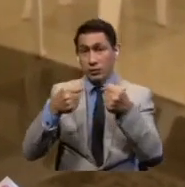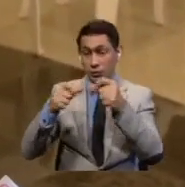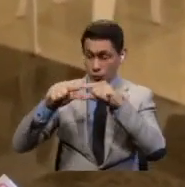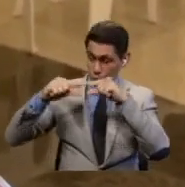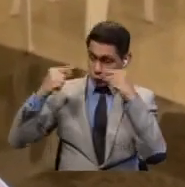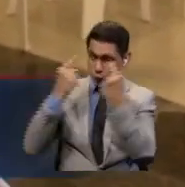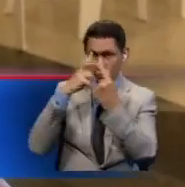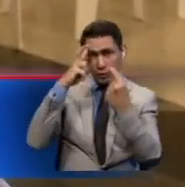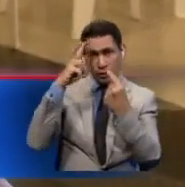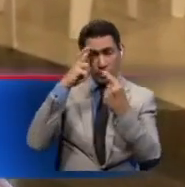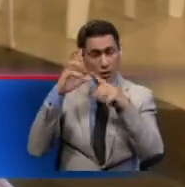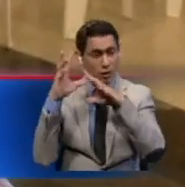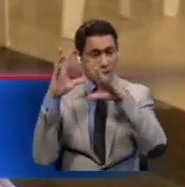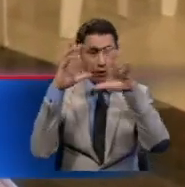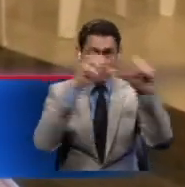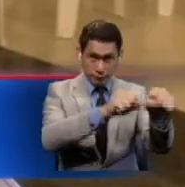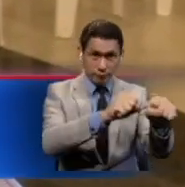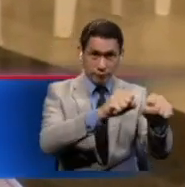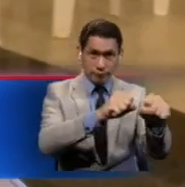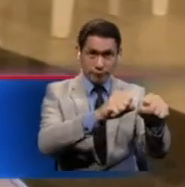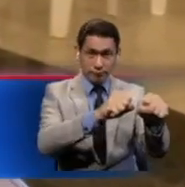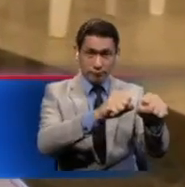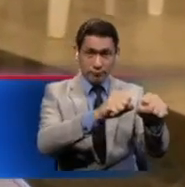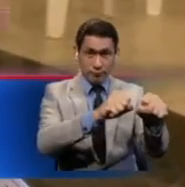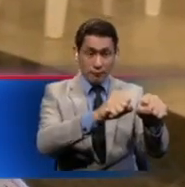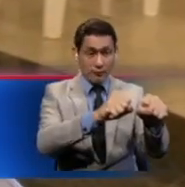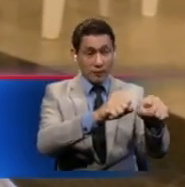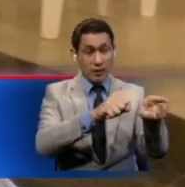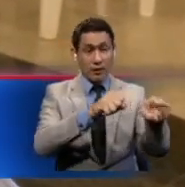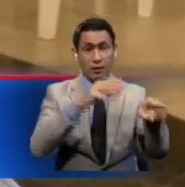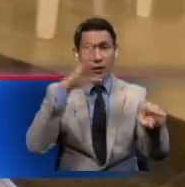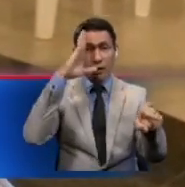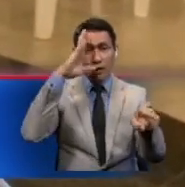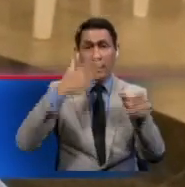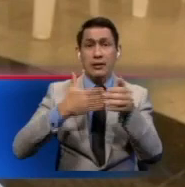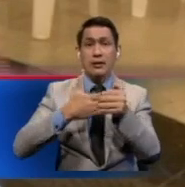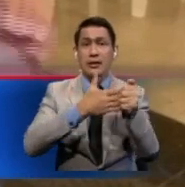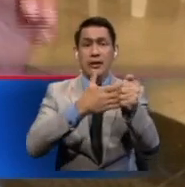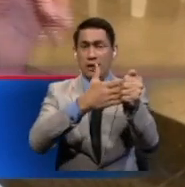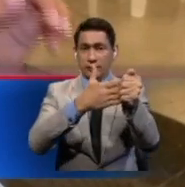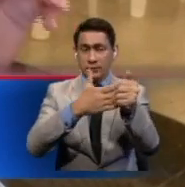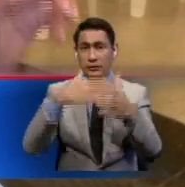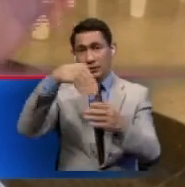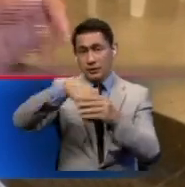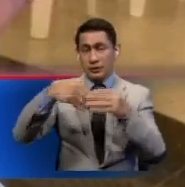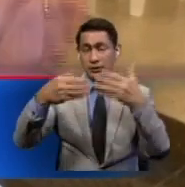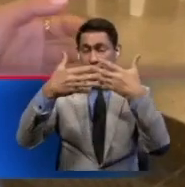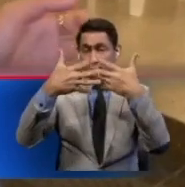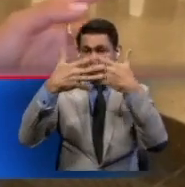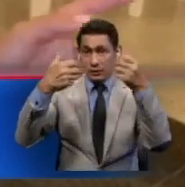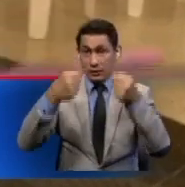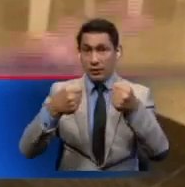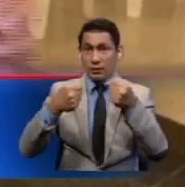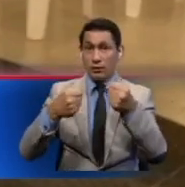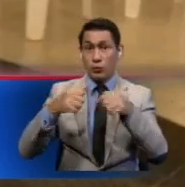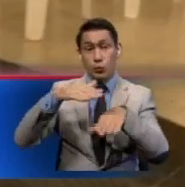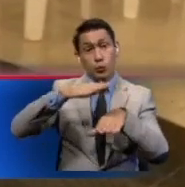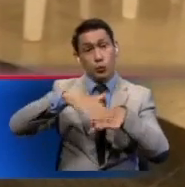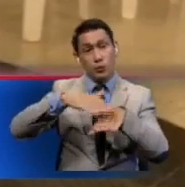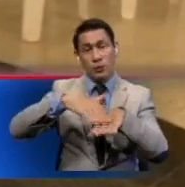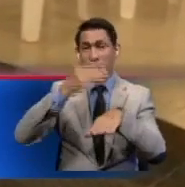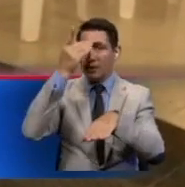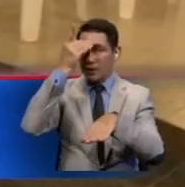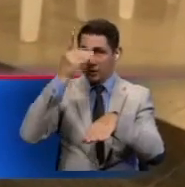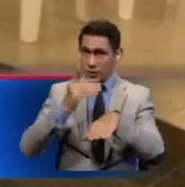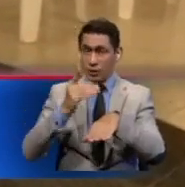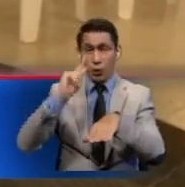es consecuencia y repercusión de las decisiones que toma el gobierno central en las